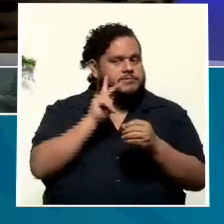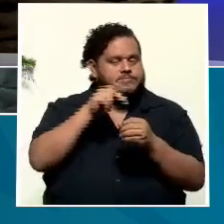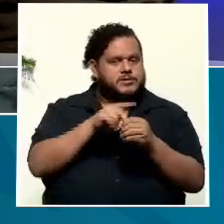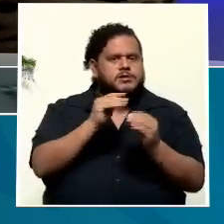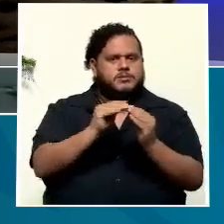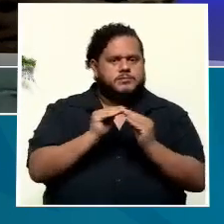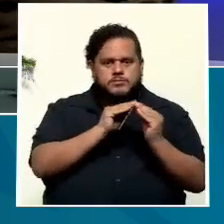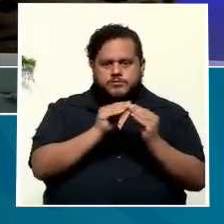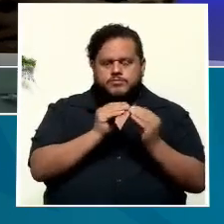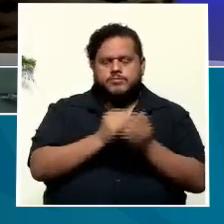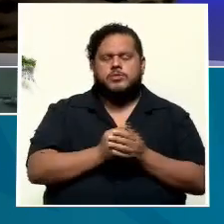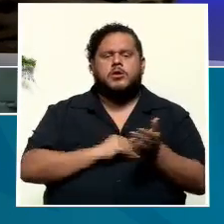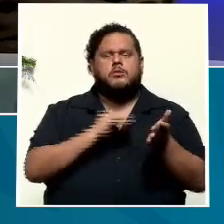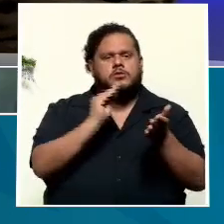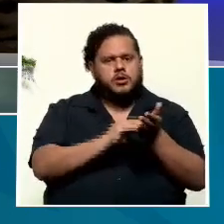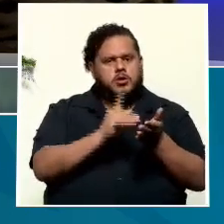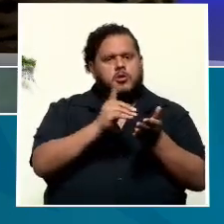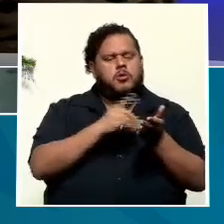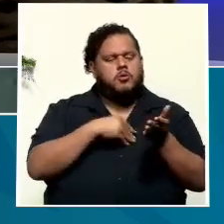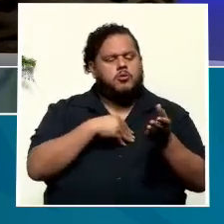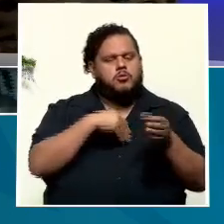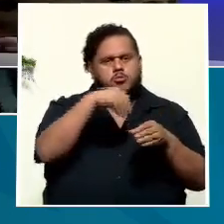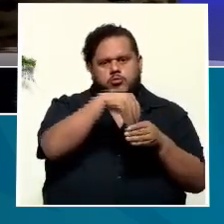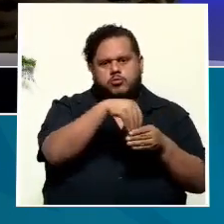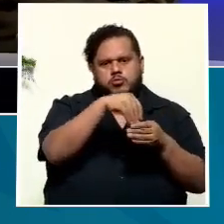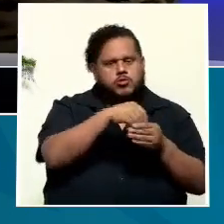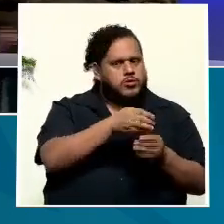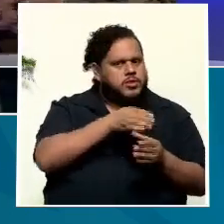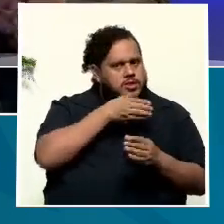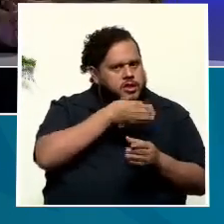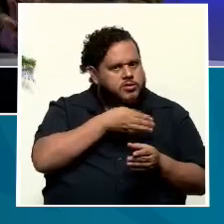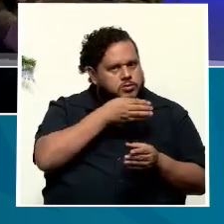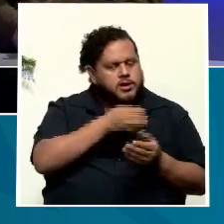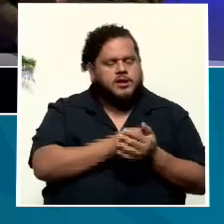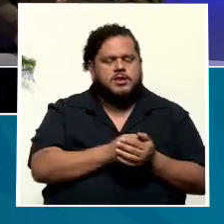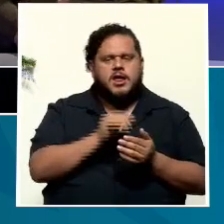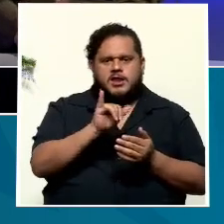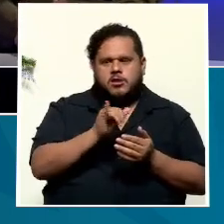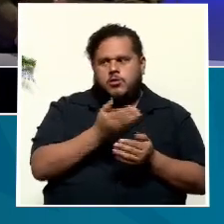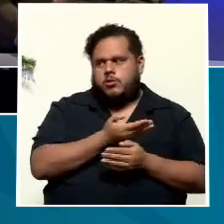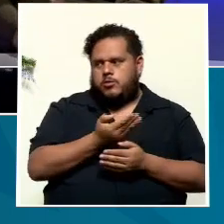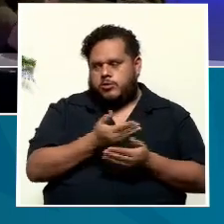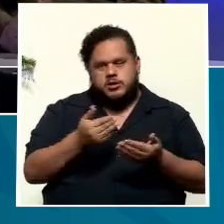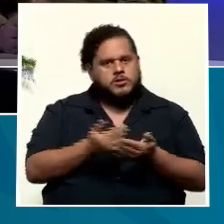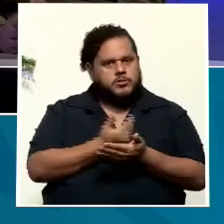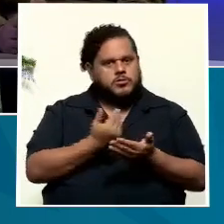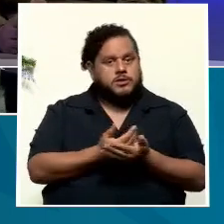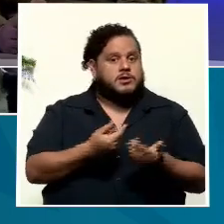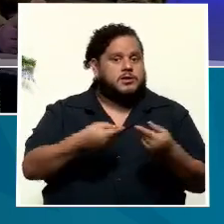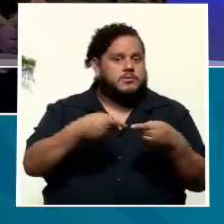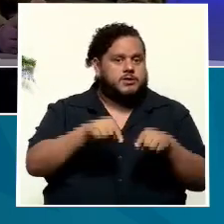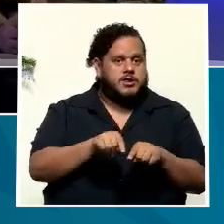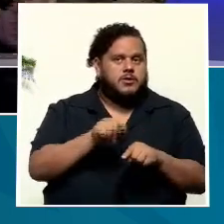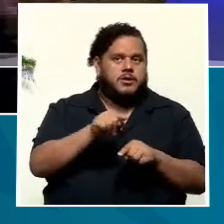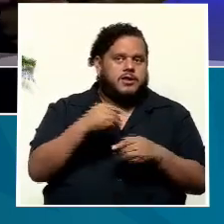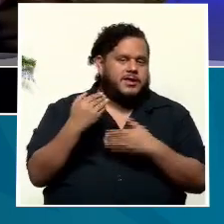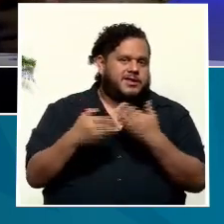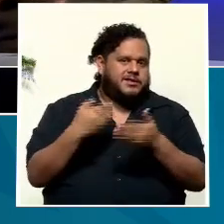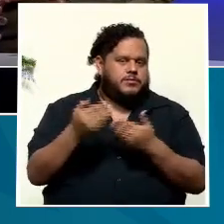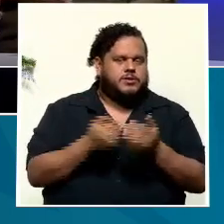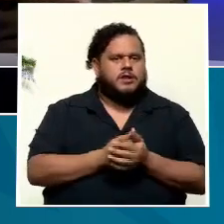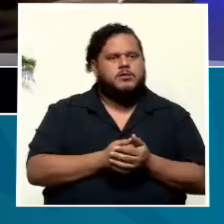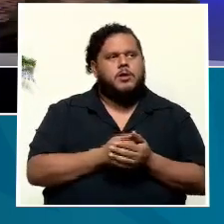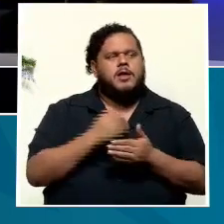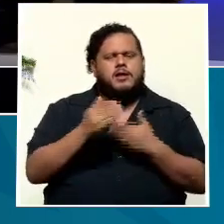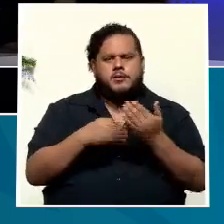ciudadana, pusieron un buzón de sugerencias. Esas son, digamos, cosas novedosas que han pasado en este proceso. El